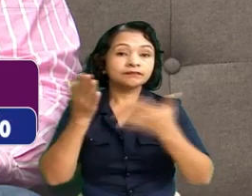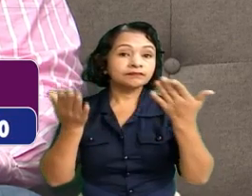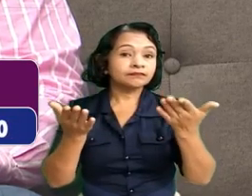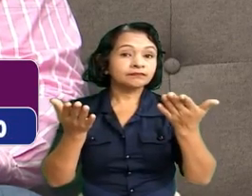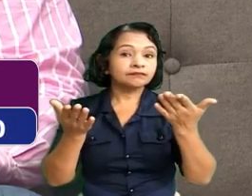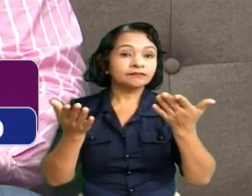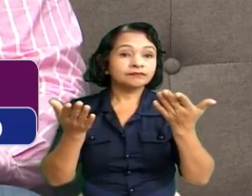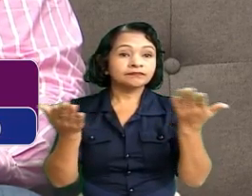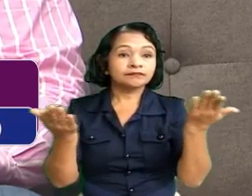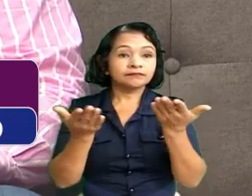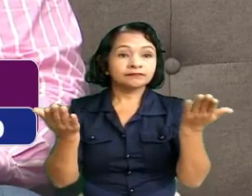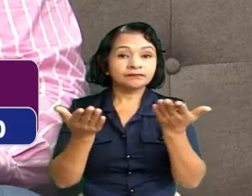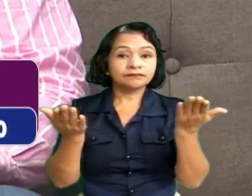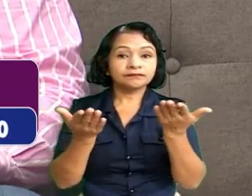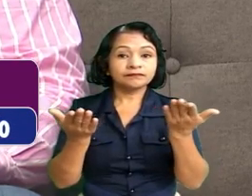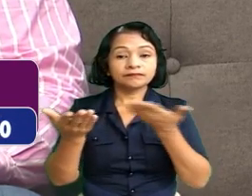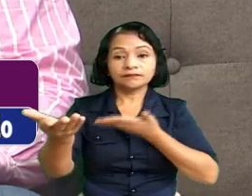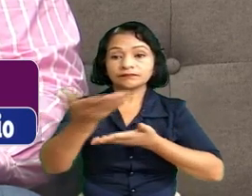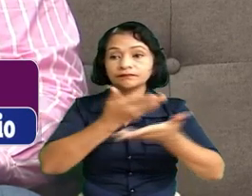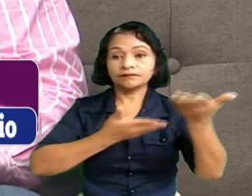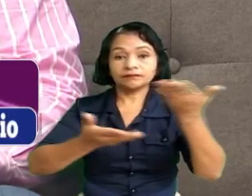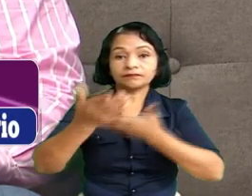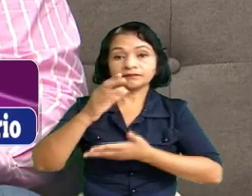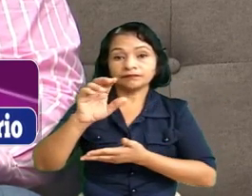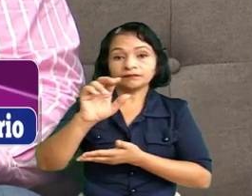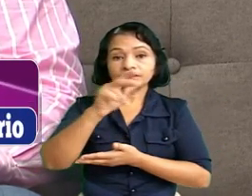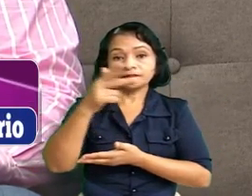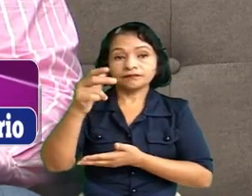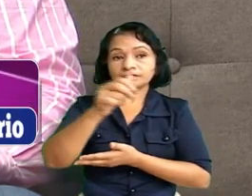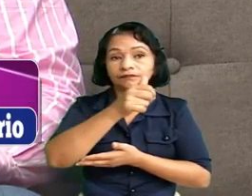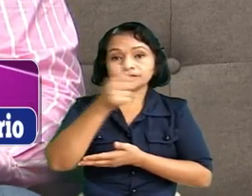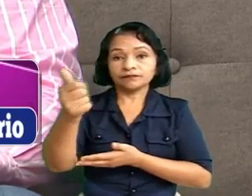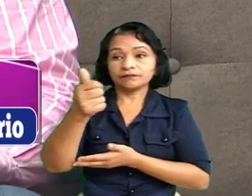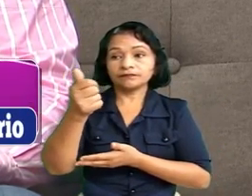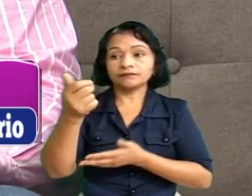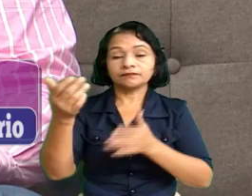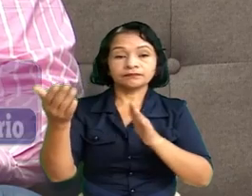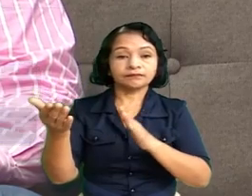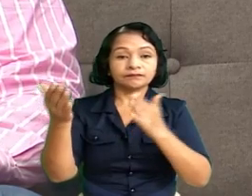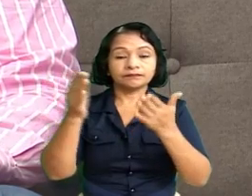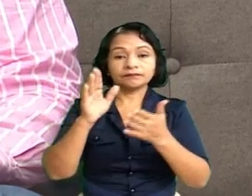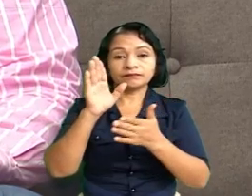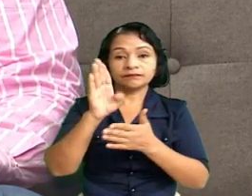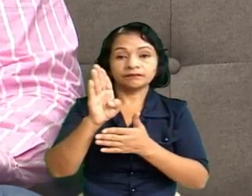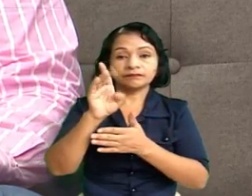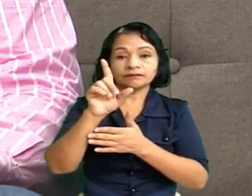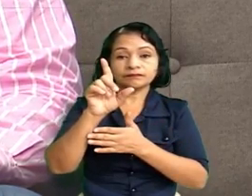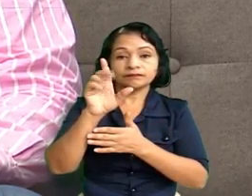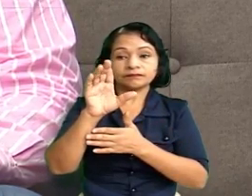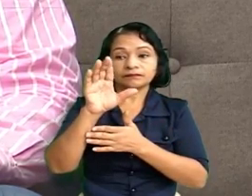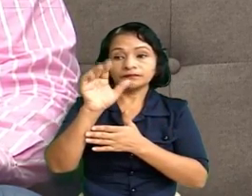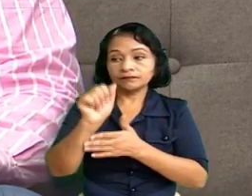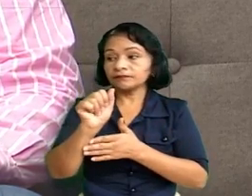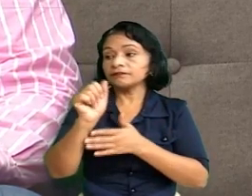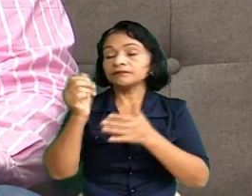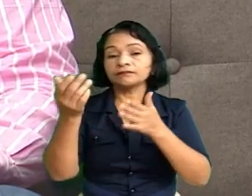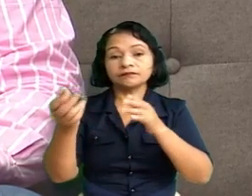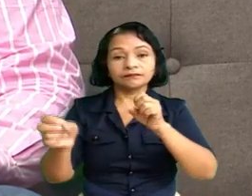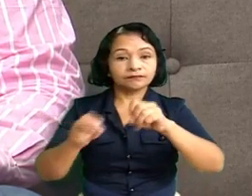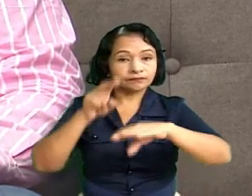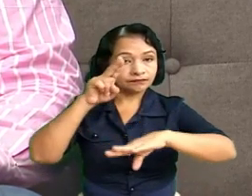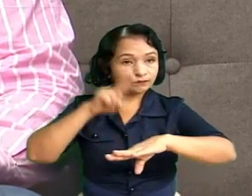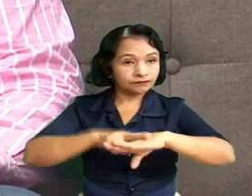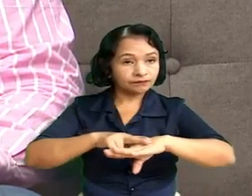propósito de compartir el 86 aniversario del tránsito a la inmortalidad de Blanca Arauz Pineda, heroína nacional